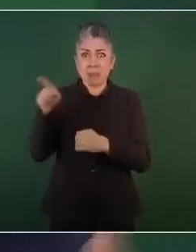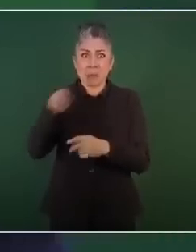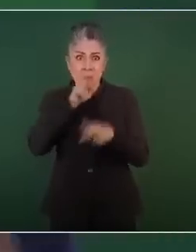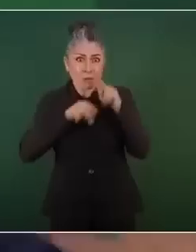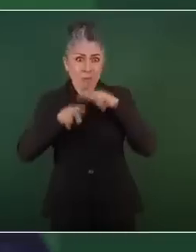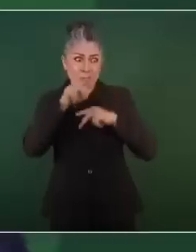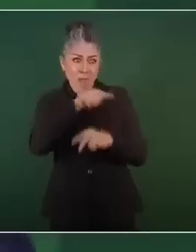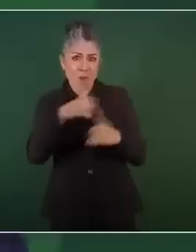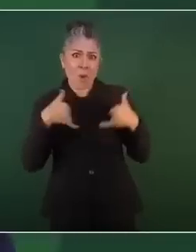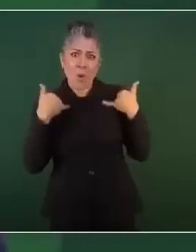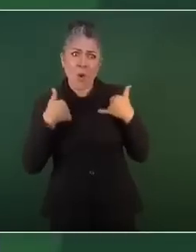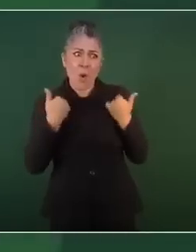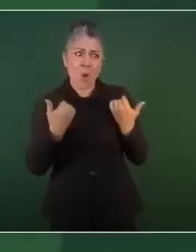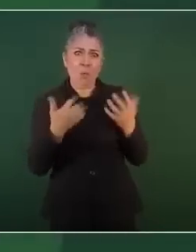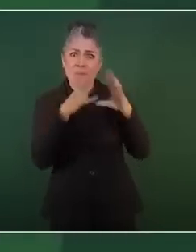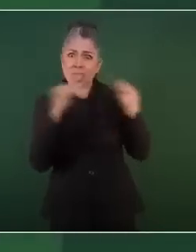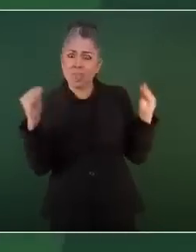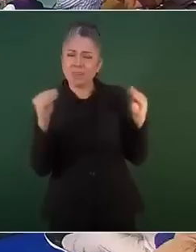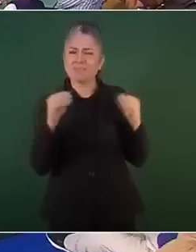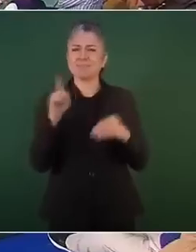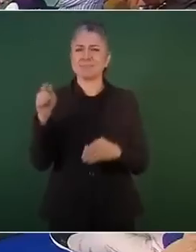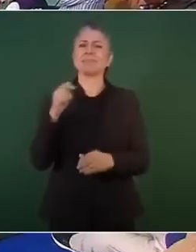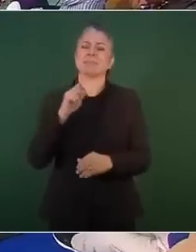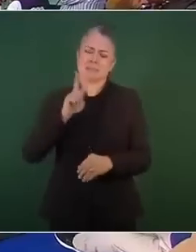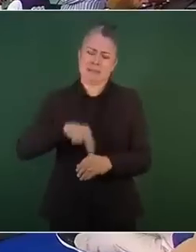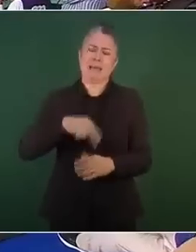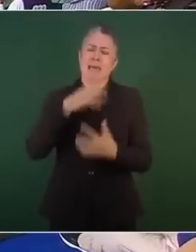casos muy lamentables, tristes,